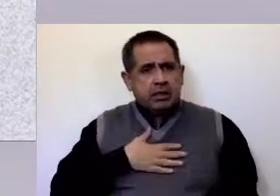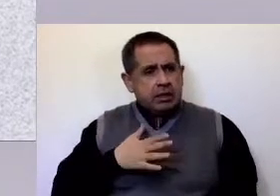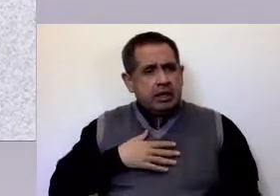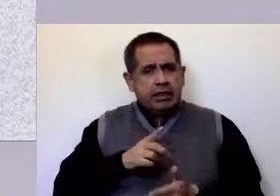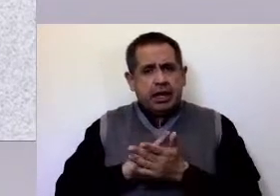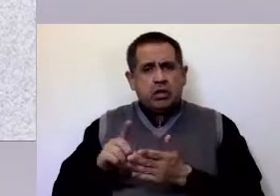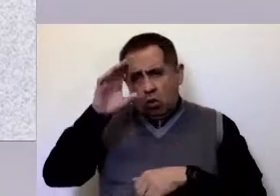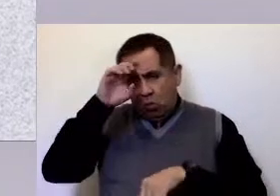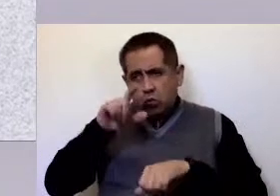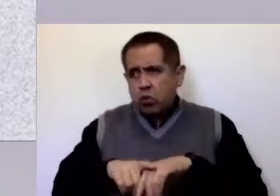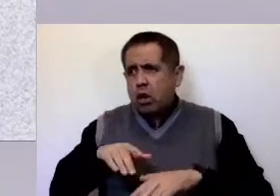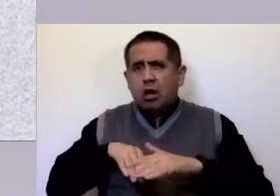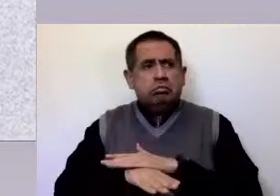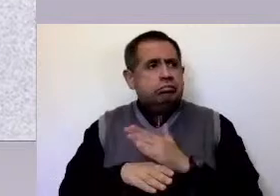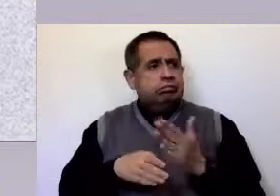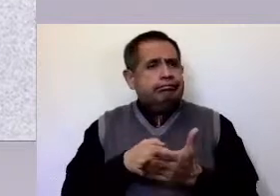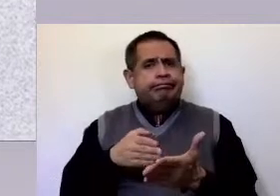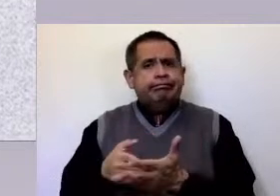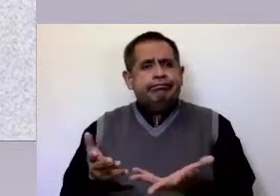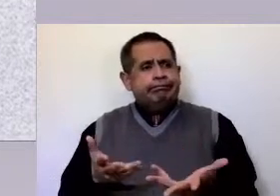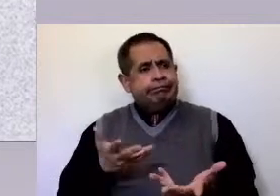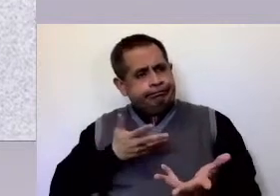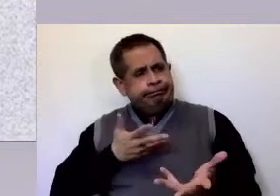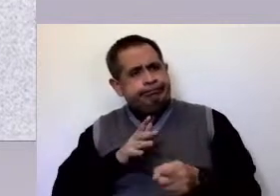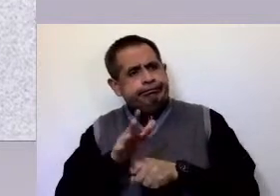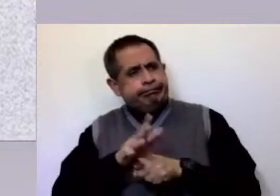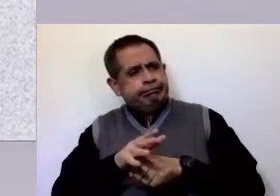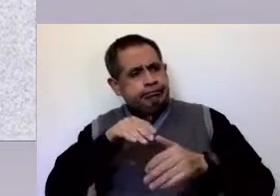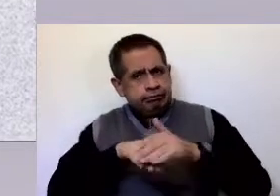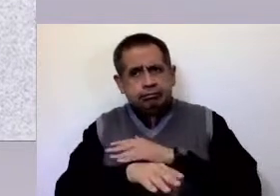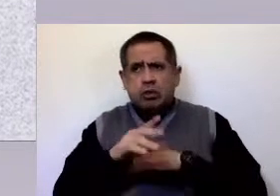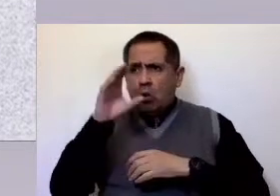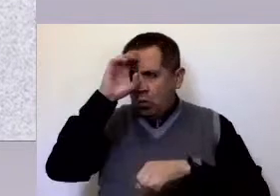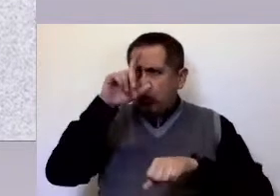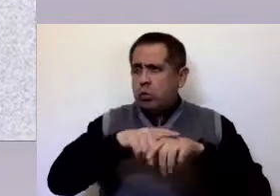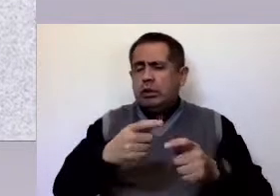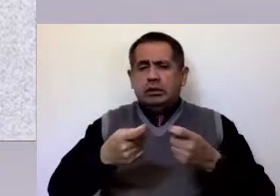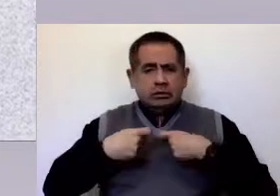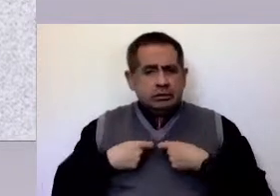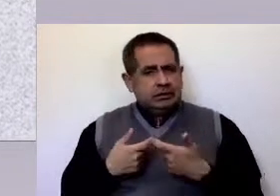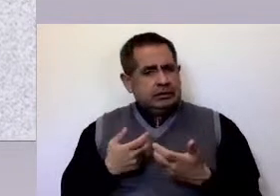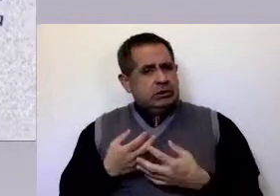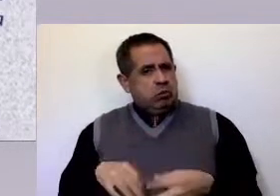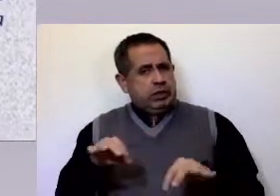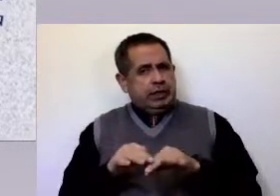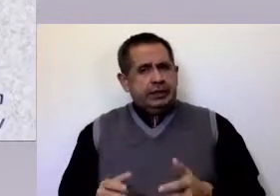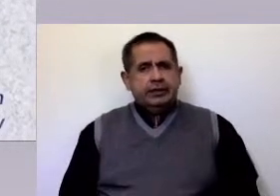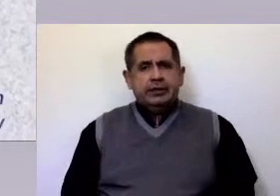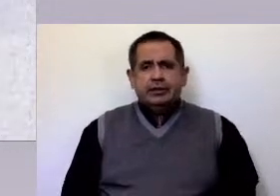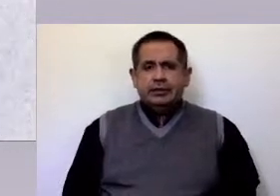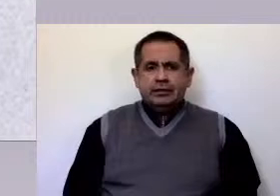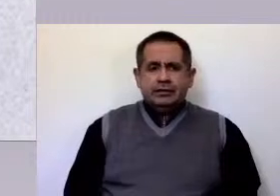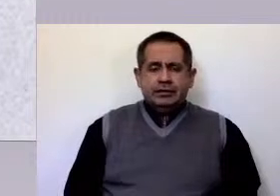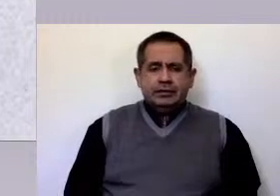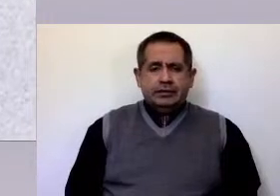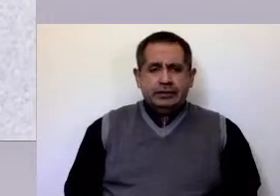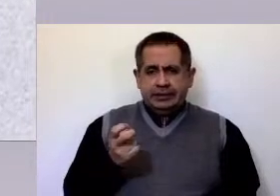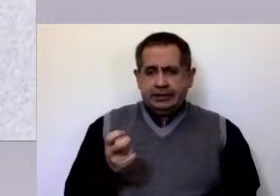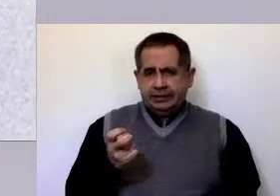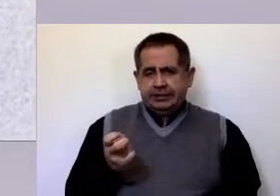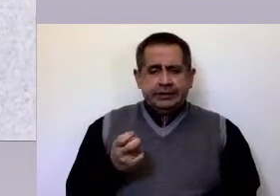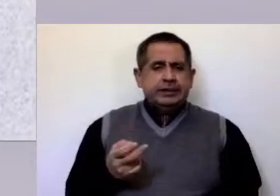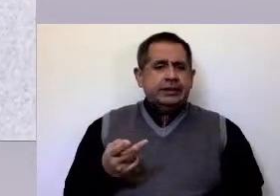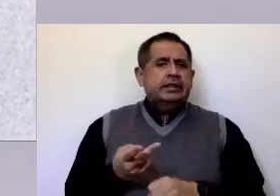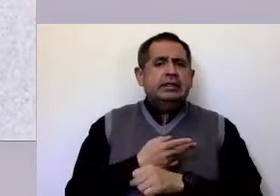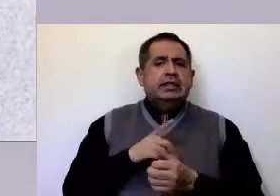impide acceder a bienes culturales cuestión que además consideran regresiva en este asunto entre otros